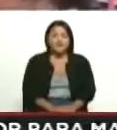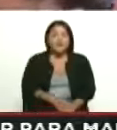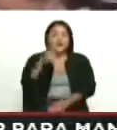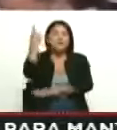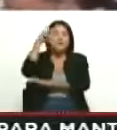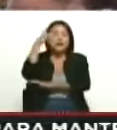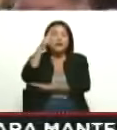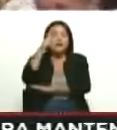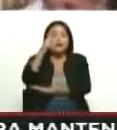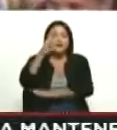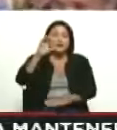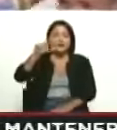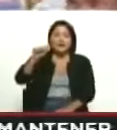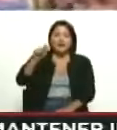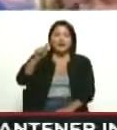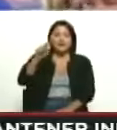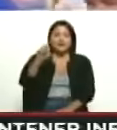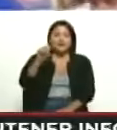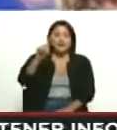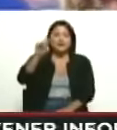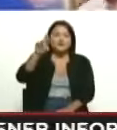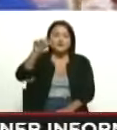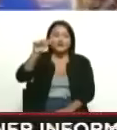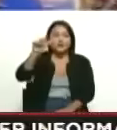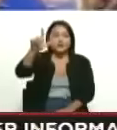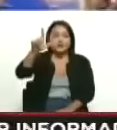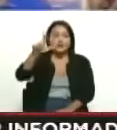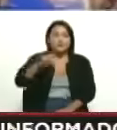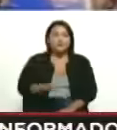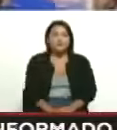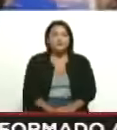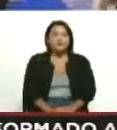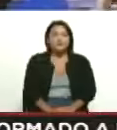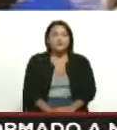Parroquia Catedral. Aquí debe estar